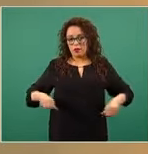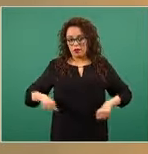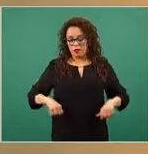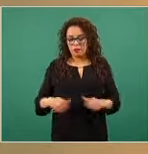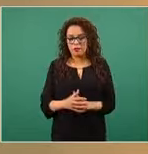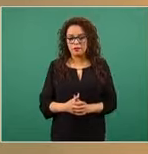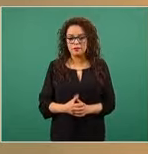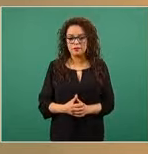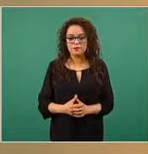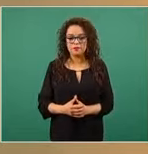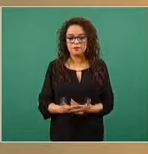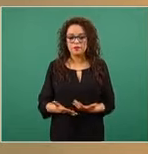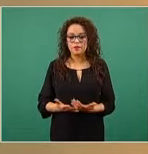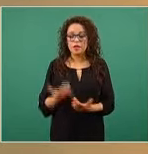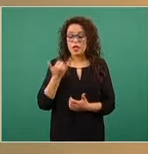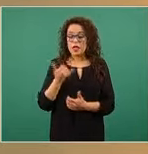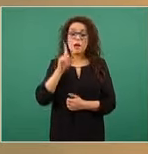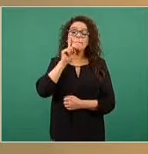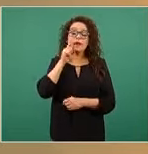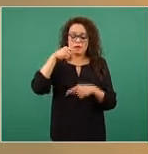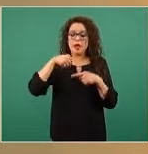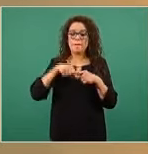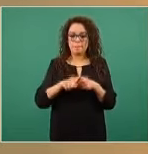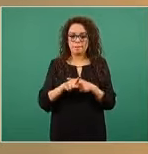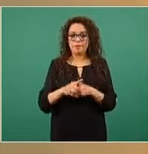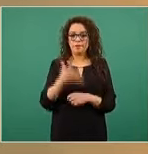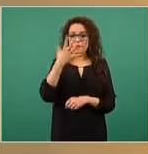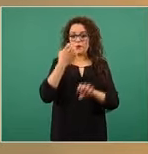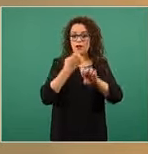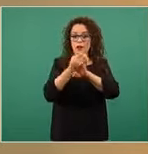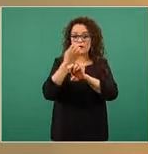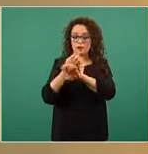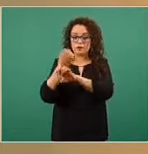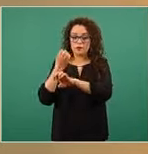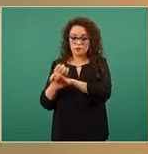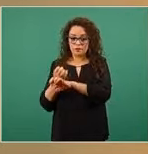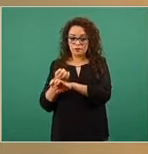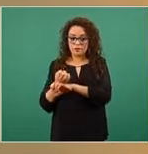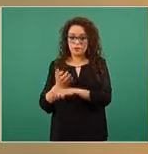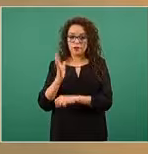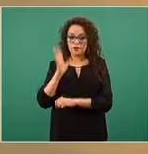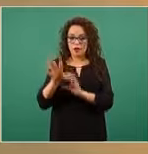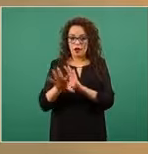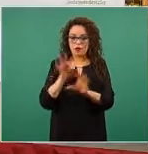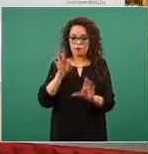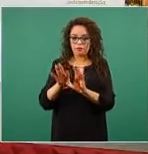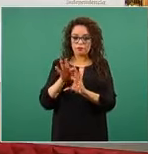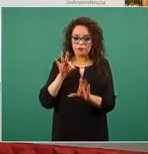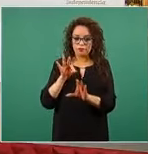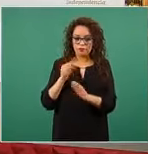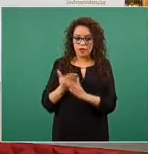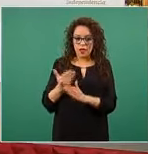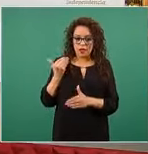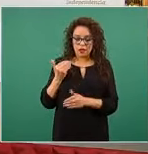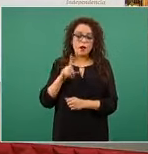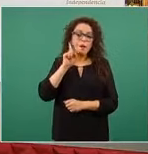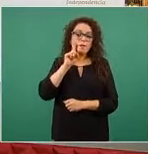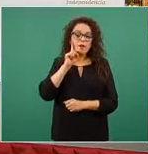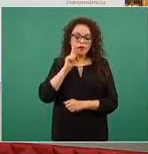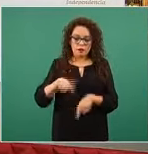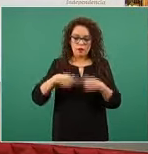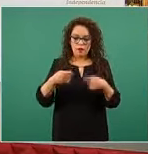educativo, y arrancaremos mañana en las 5 entidades federativas que fueron establecidas, y mañana daremos